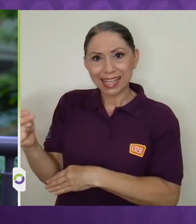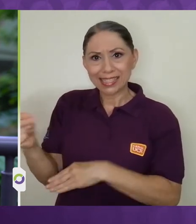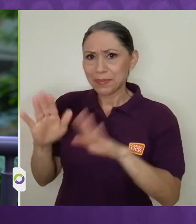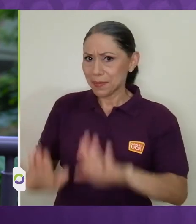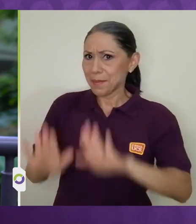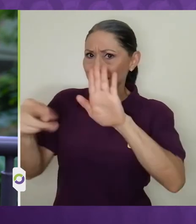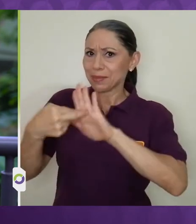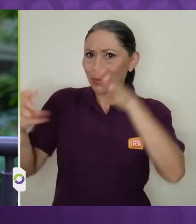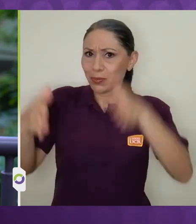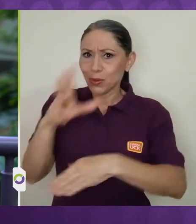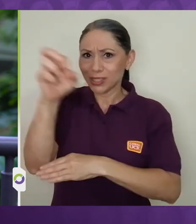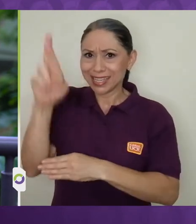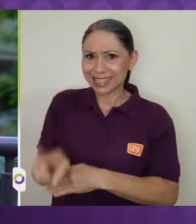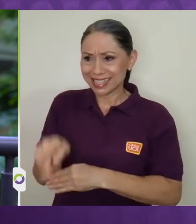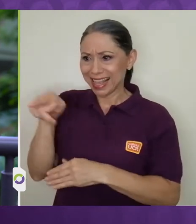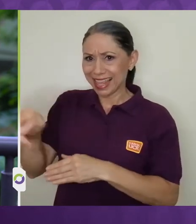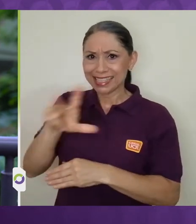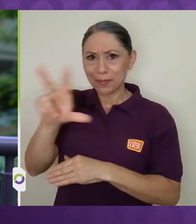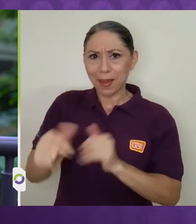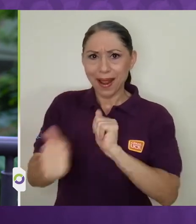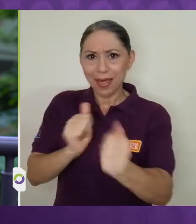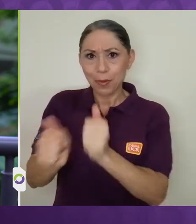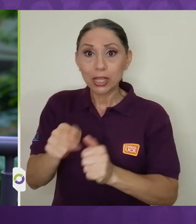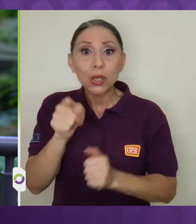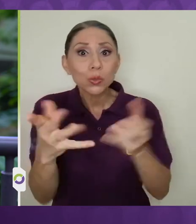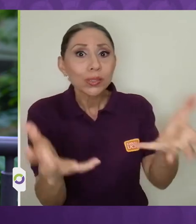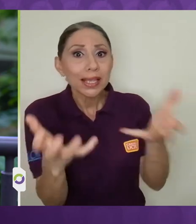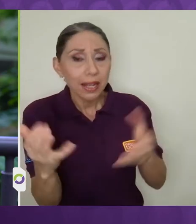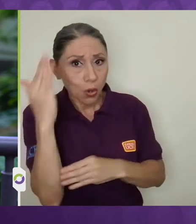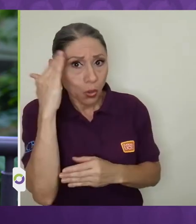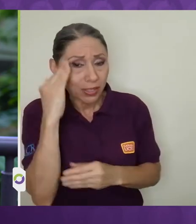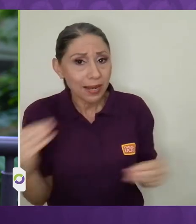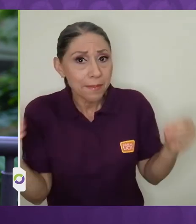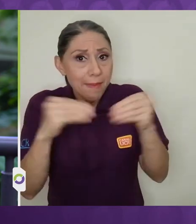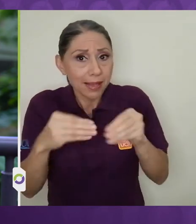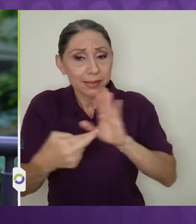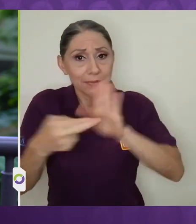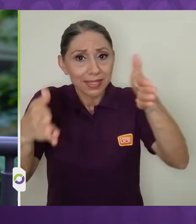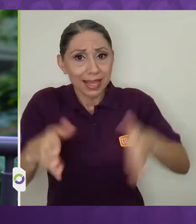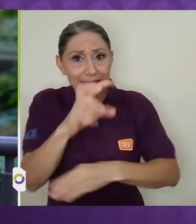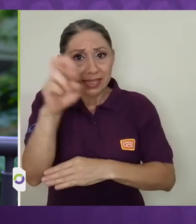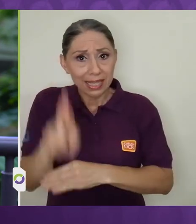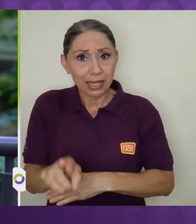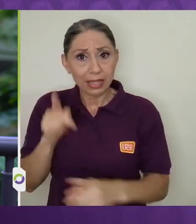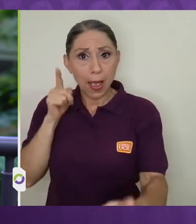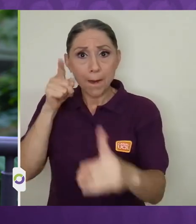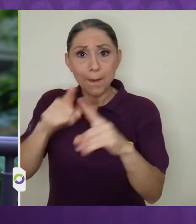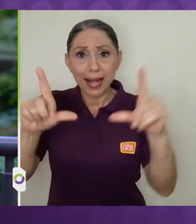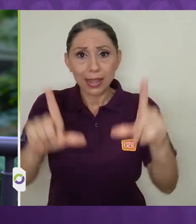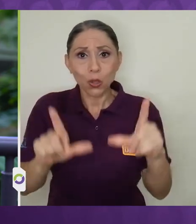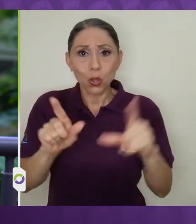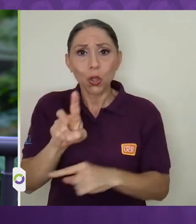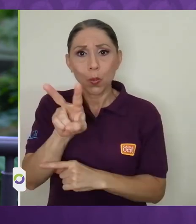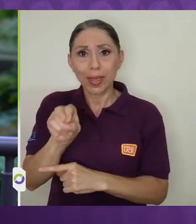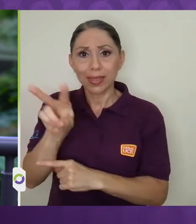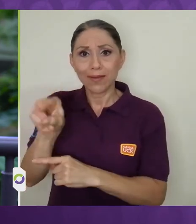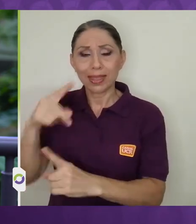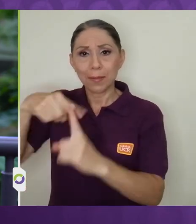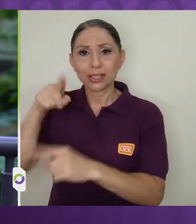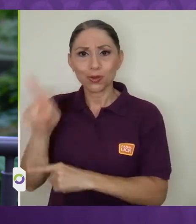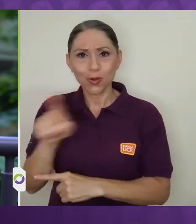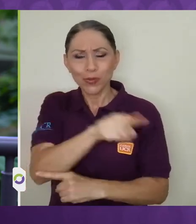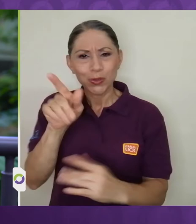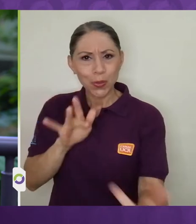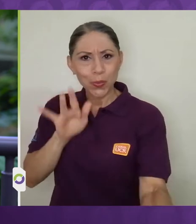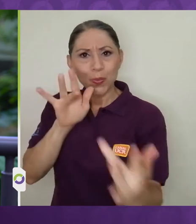Hase, máxima exponente costarricense de este paradeporte. Si usted quiere conocer más sobre la delegación TICA para Tokio 2020+1, le